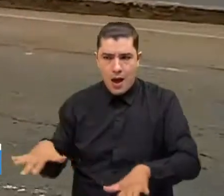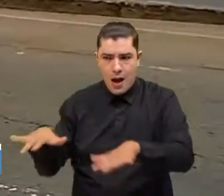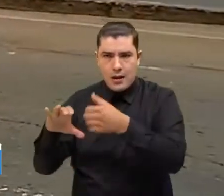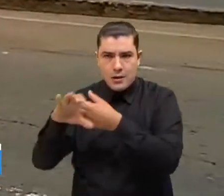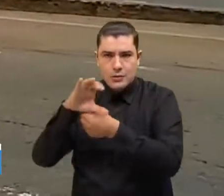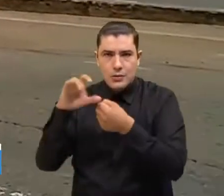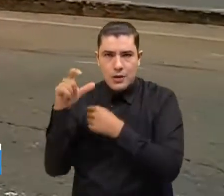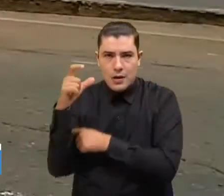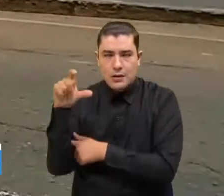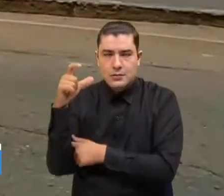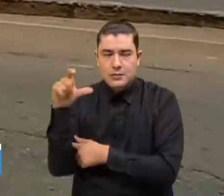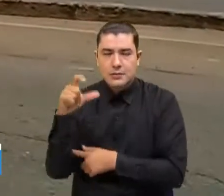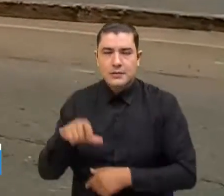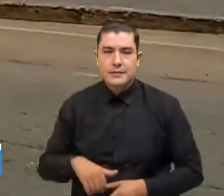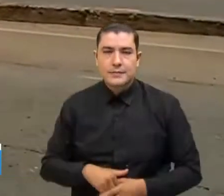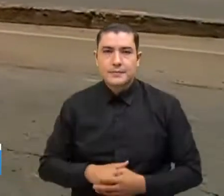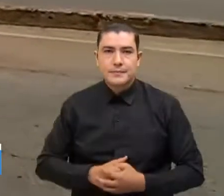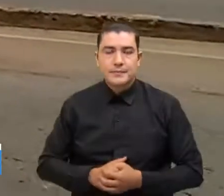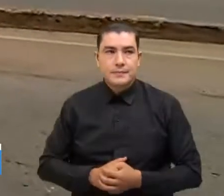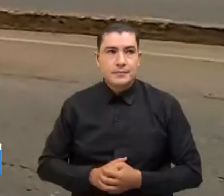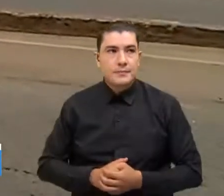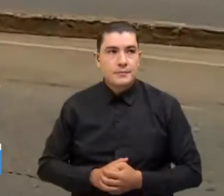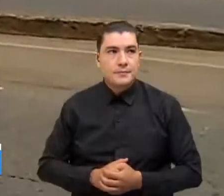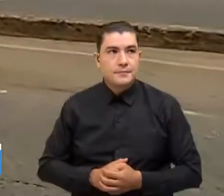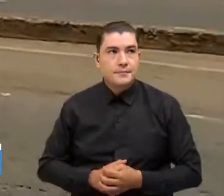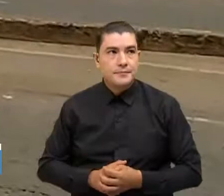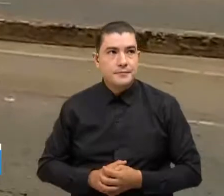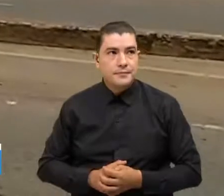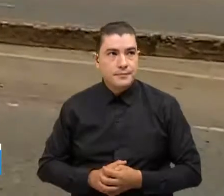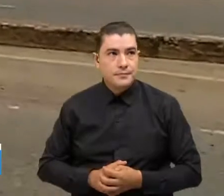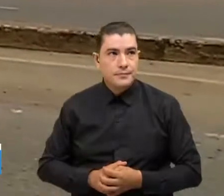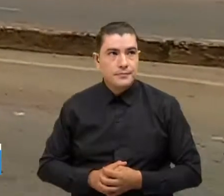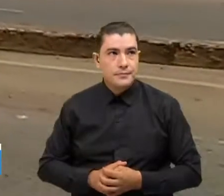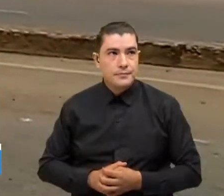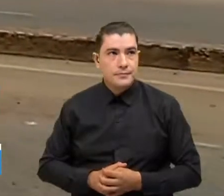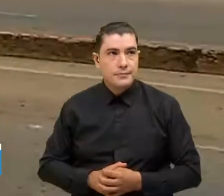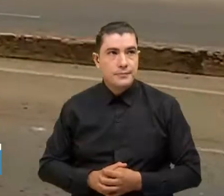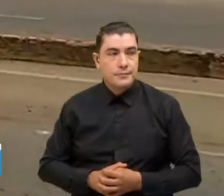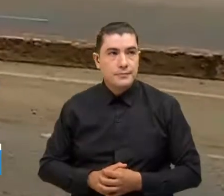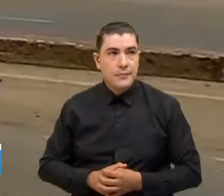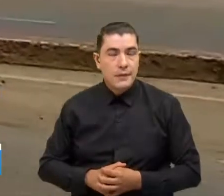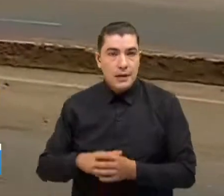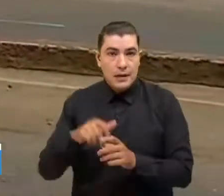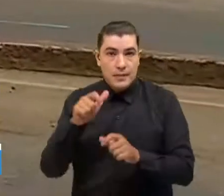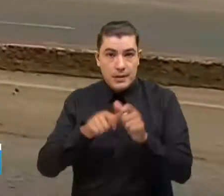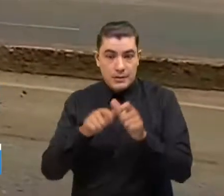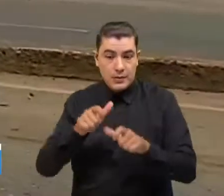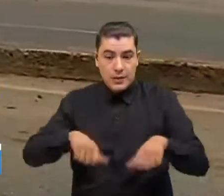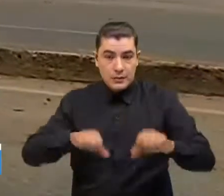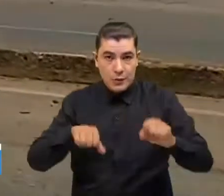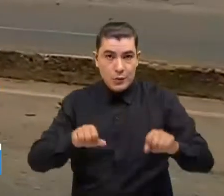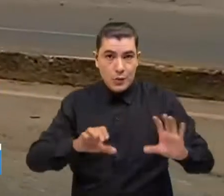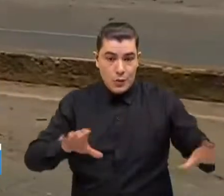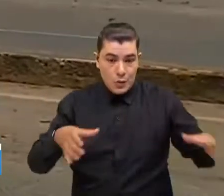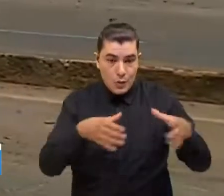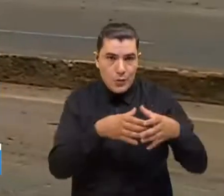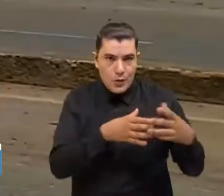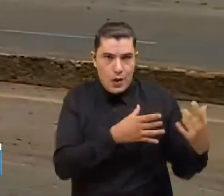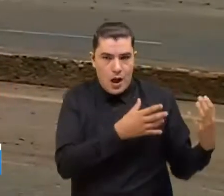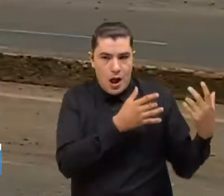de la ciudad de cúcuta pues está hasta aquí llegan directamente los motorizados para hacer estos piques dado que se trata de más